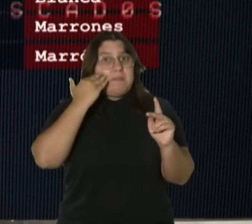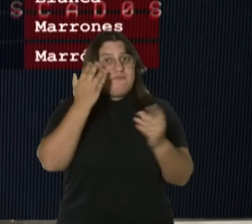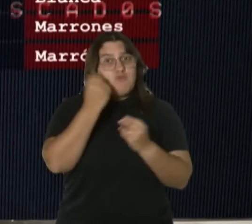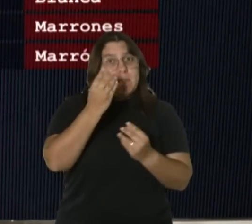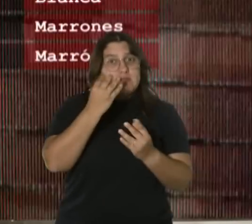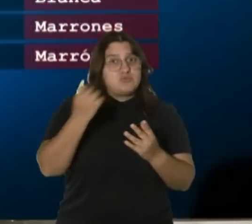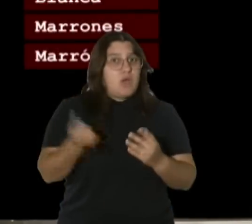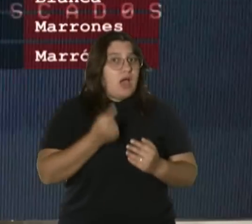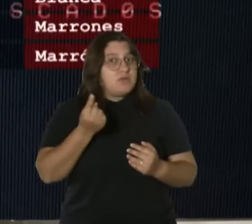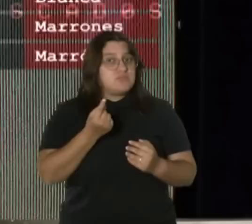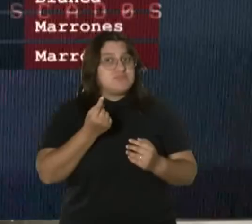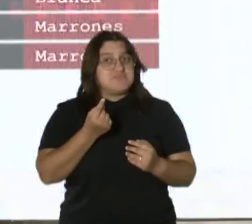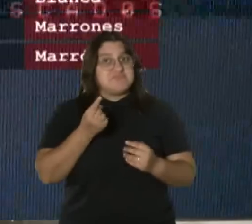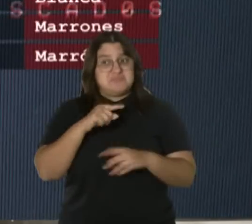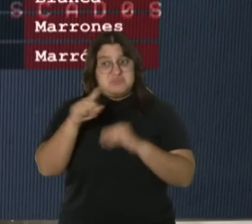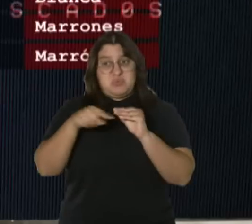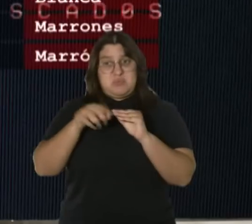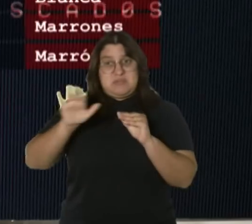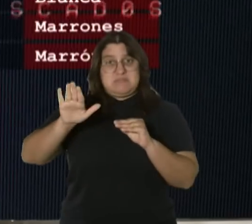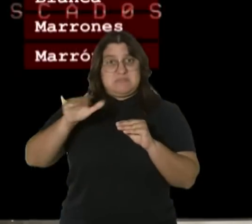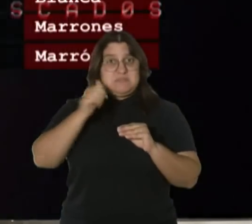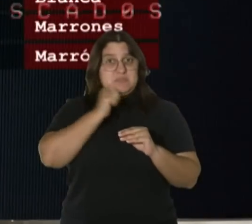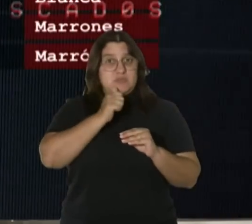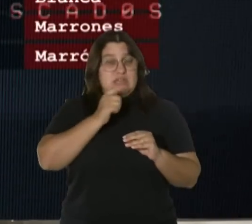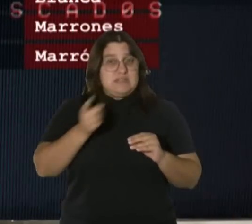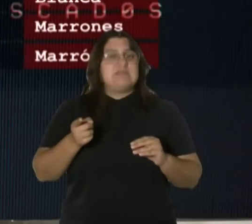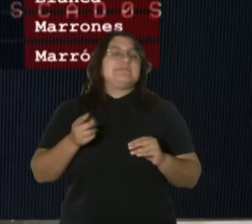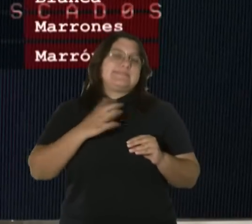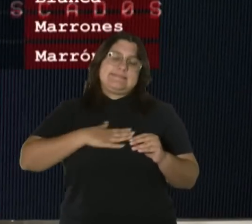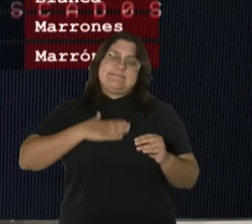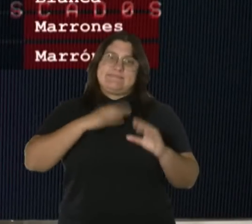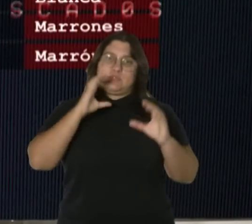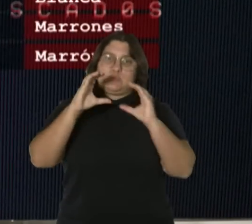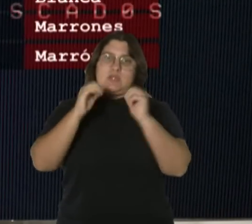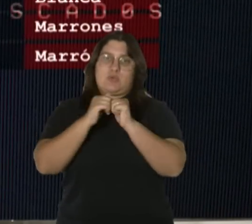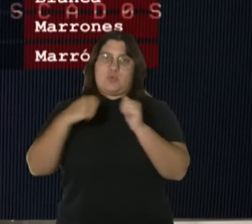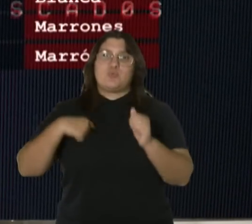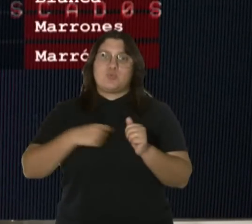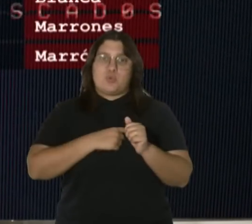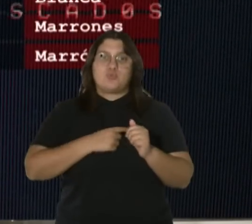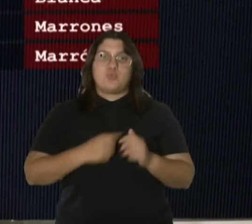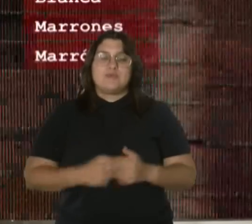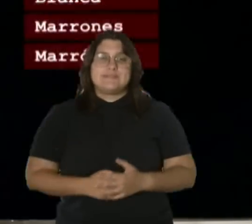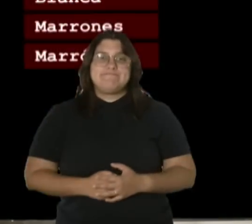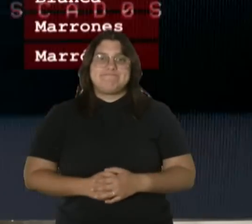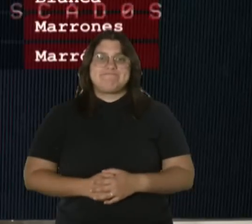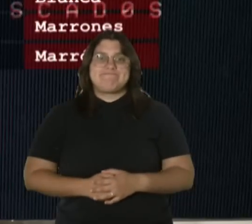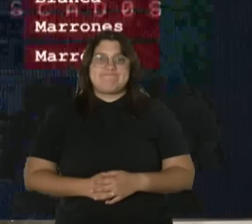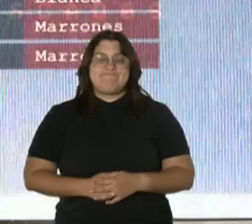conduzca al paradero de esta de esta persona que se comunique con nosotros la unidad de arrestos especiales